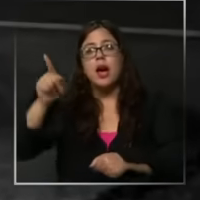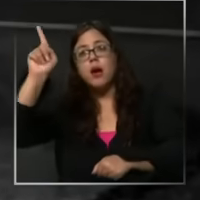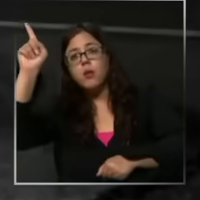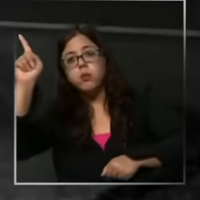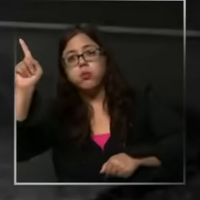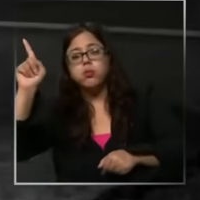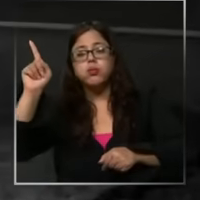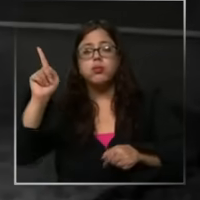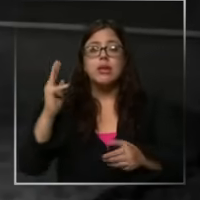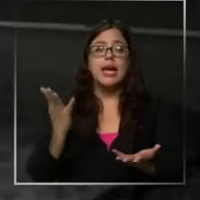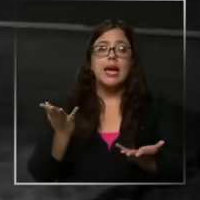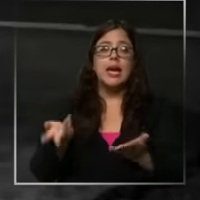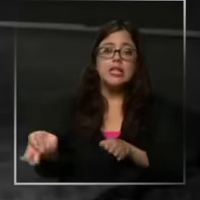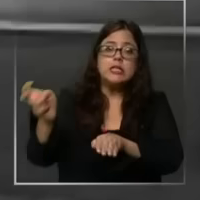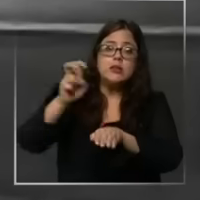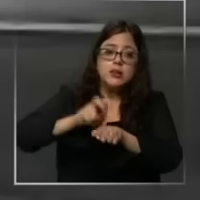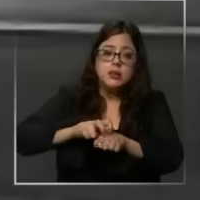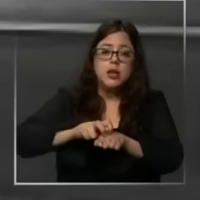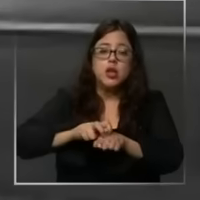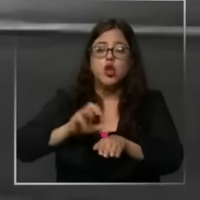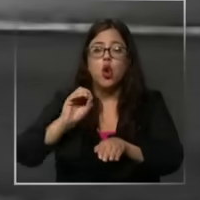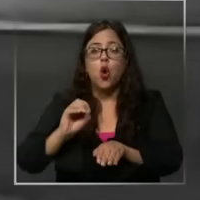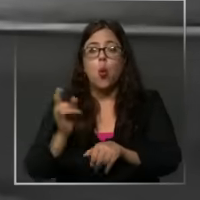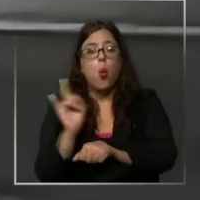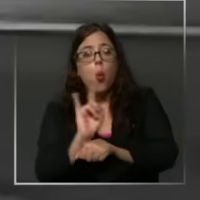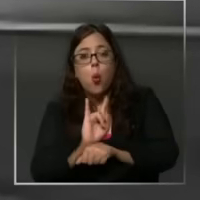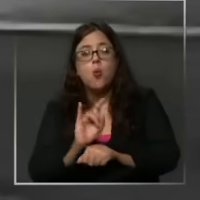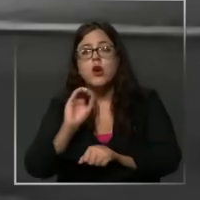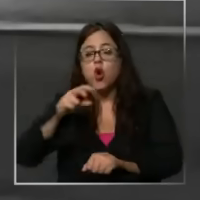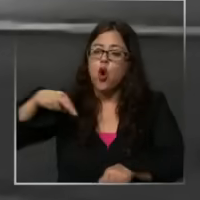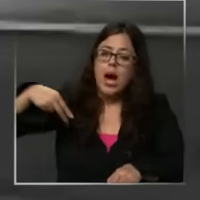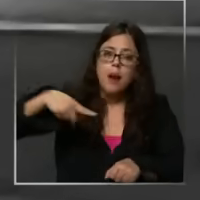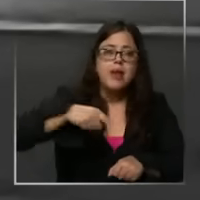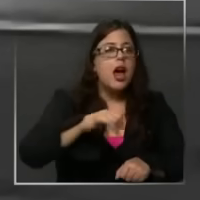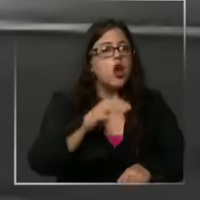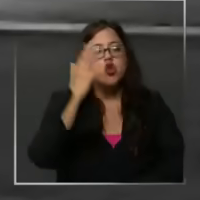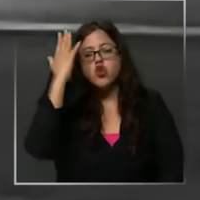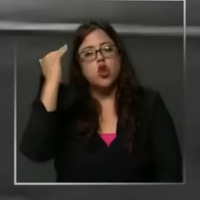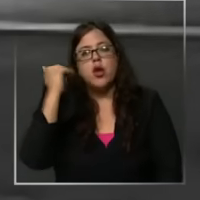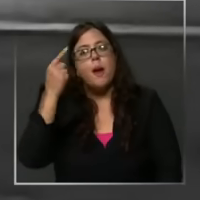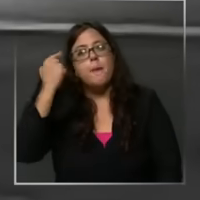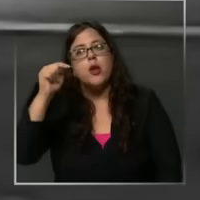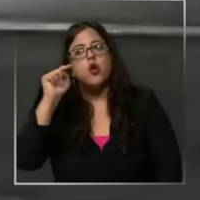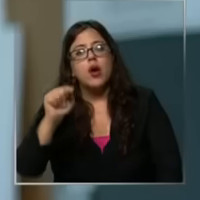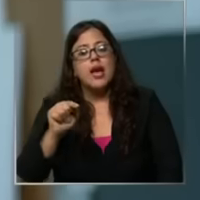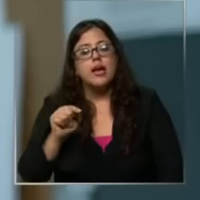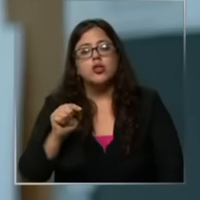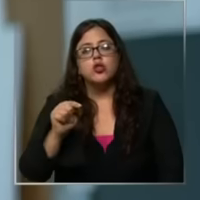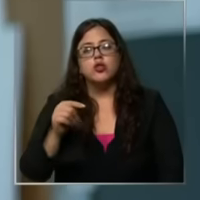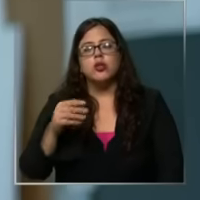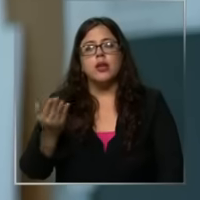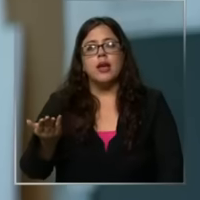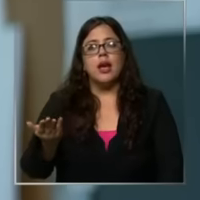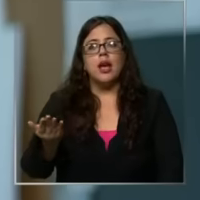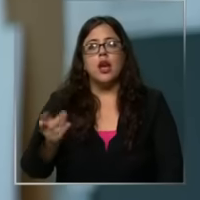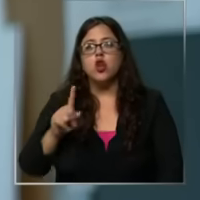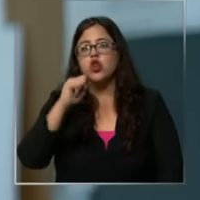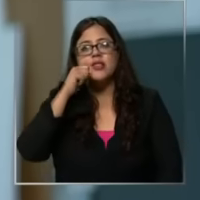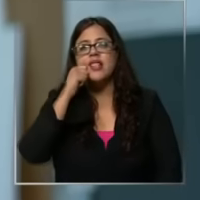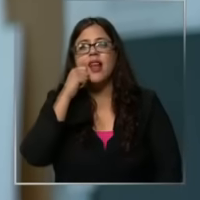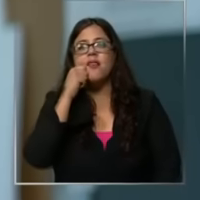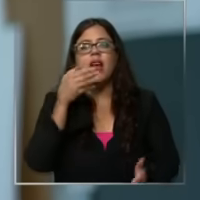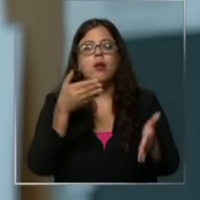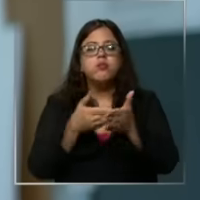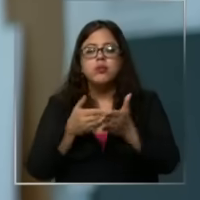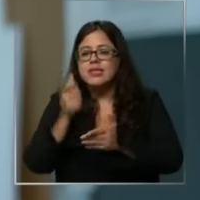si camina los 12 kilómetros de vuelta a su casa o toma un Uber o cualquier otra situación. Pero eso no viene a impedir